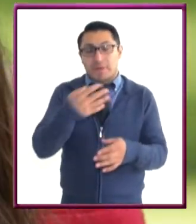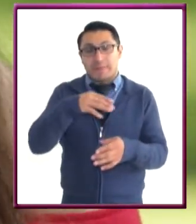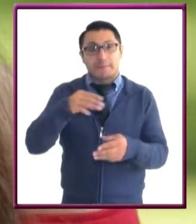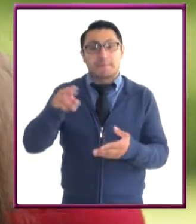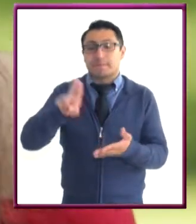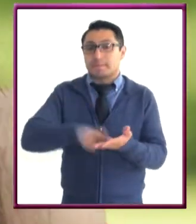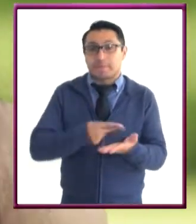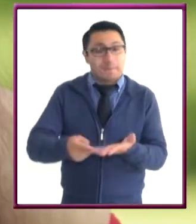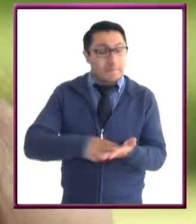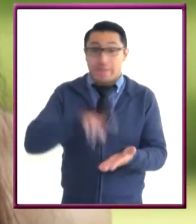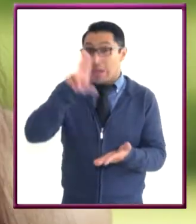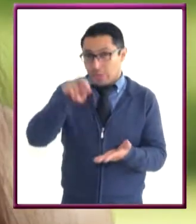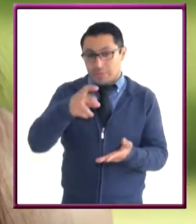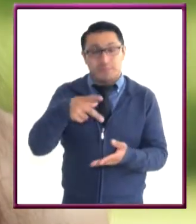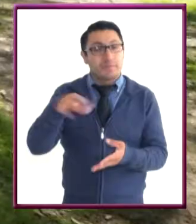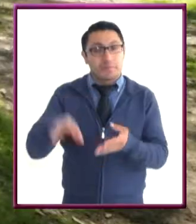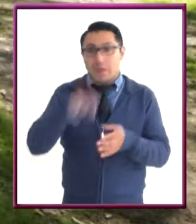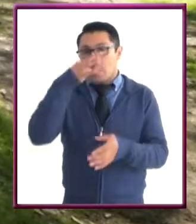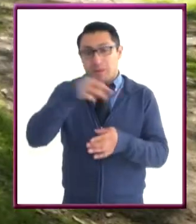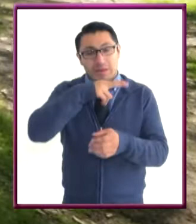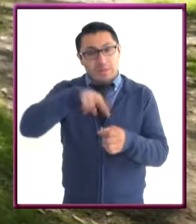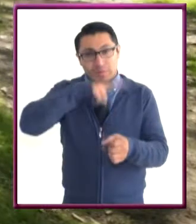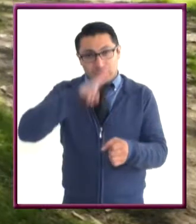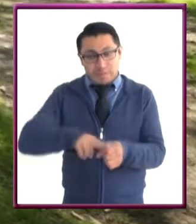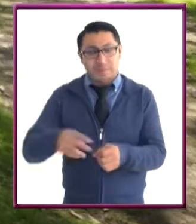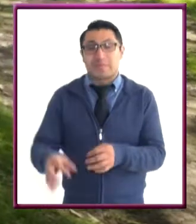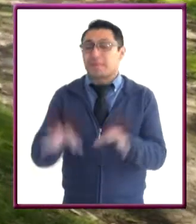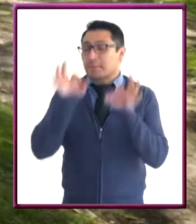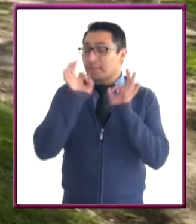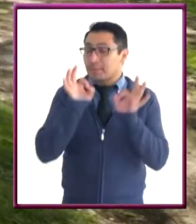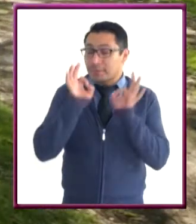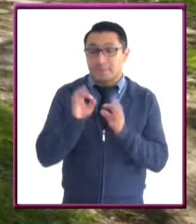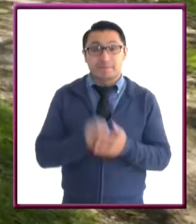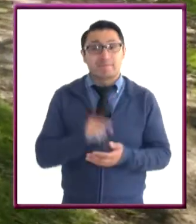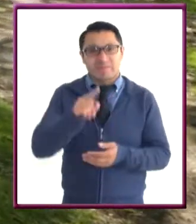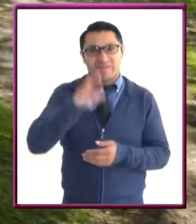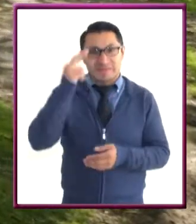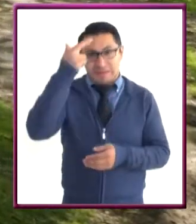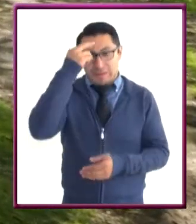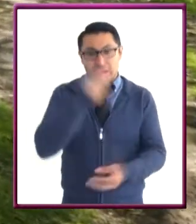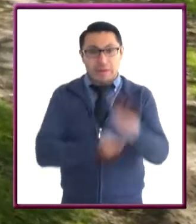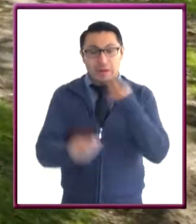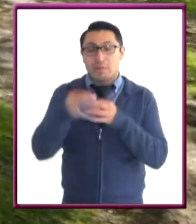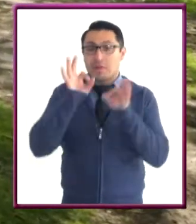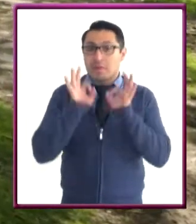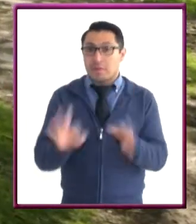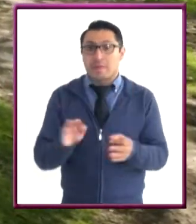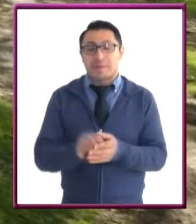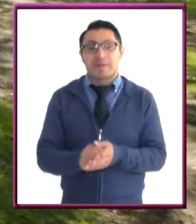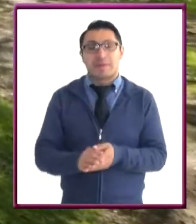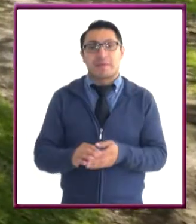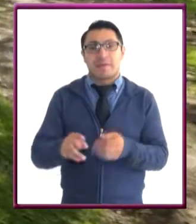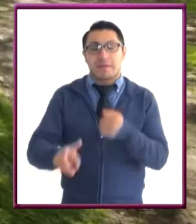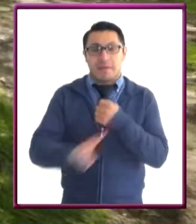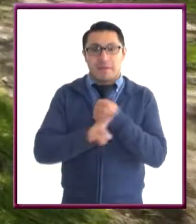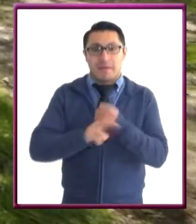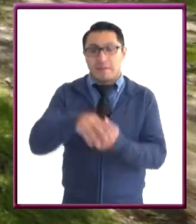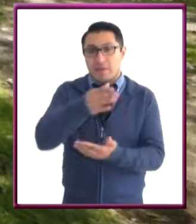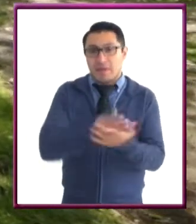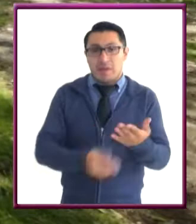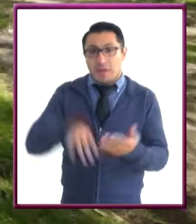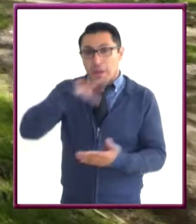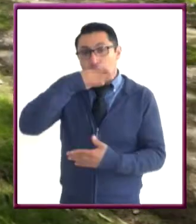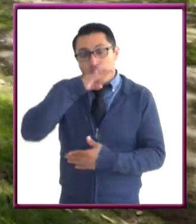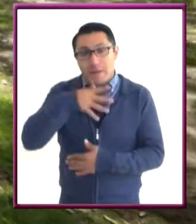son una botana muy saludable. Recuerda consumirlo con moderación. Media taza de maíz contiene 15 gramos